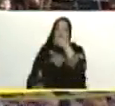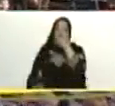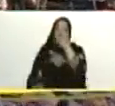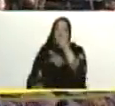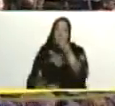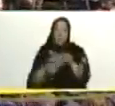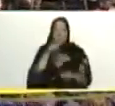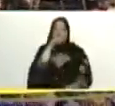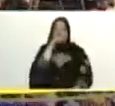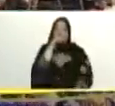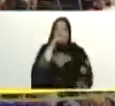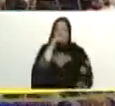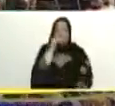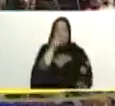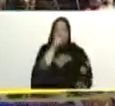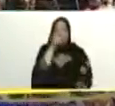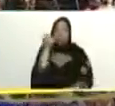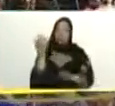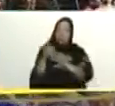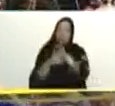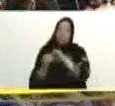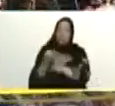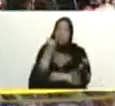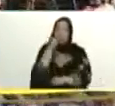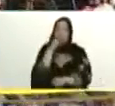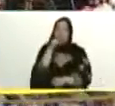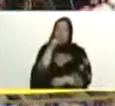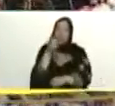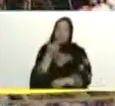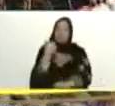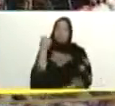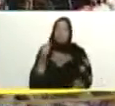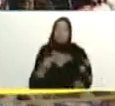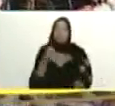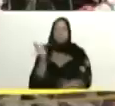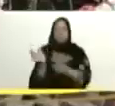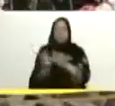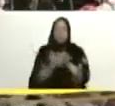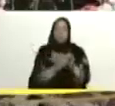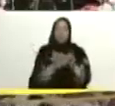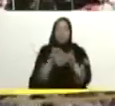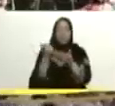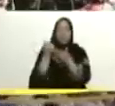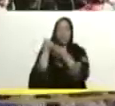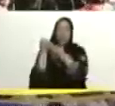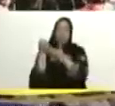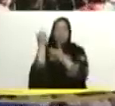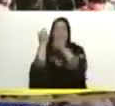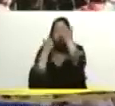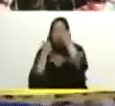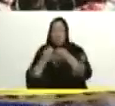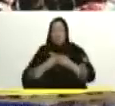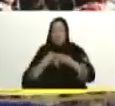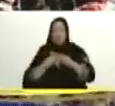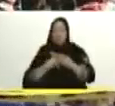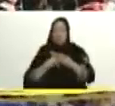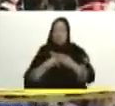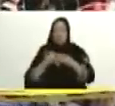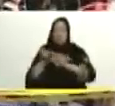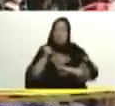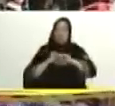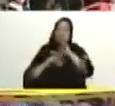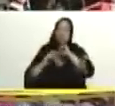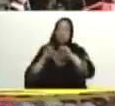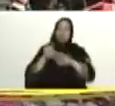Lo trataron de matar, pero nuestro Señor Jesucristo puso su mano y salvó su vida para que siguiera al frente